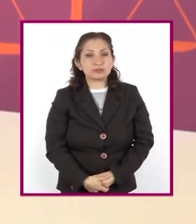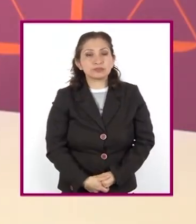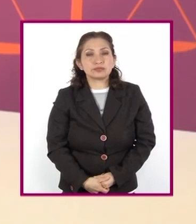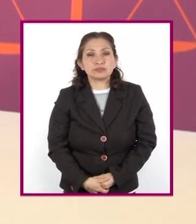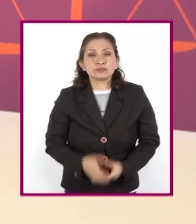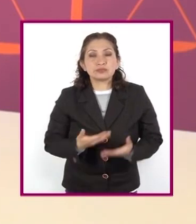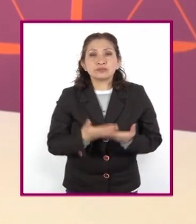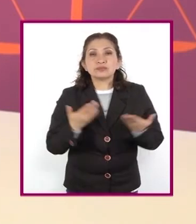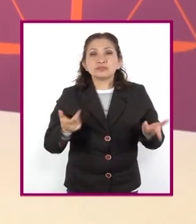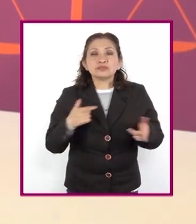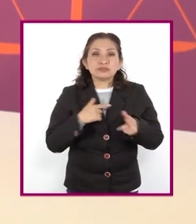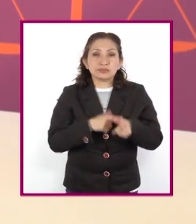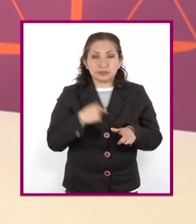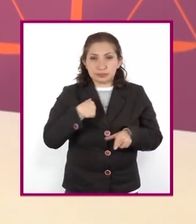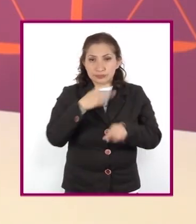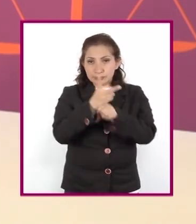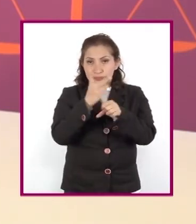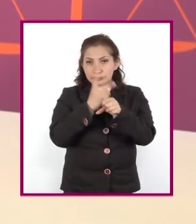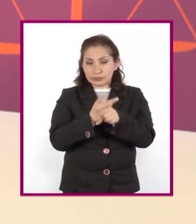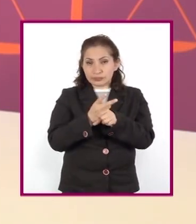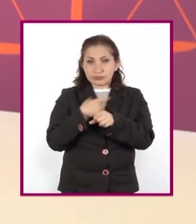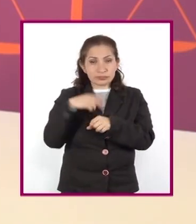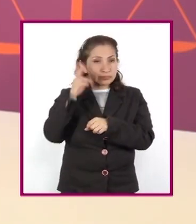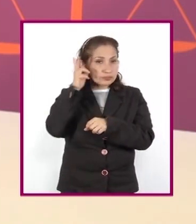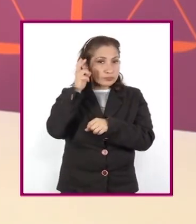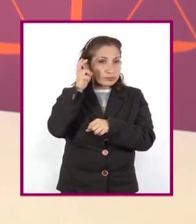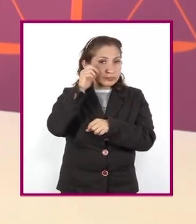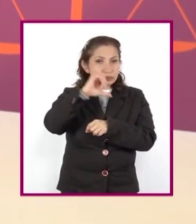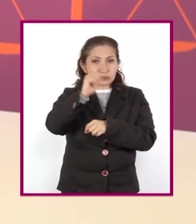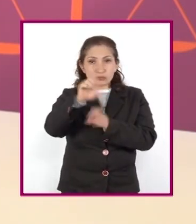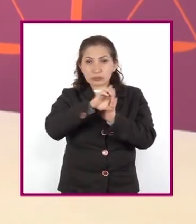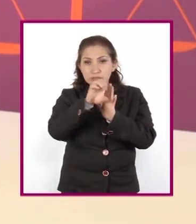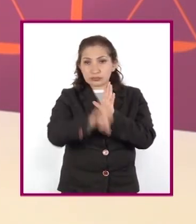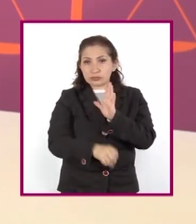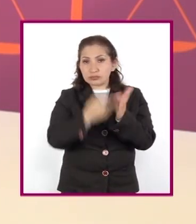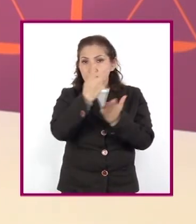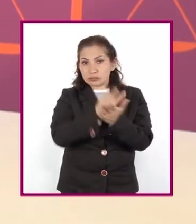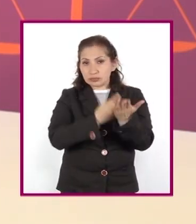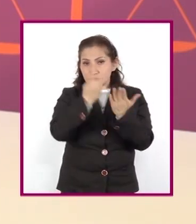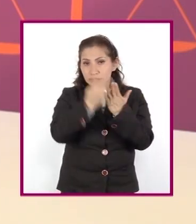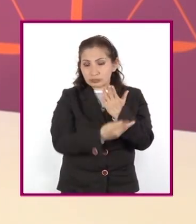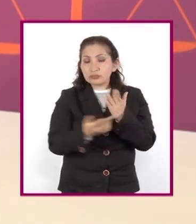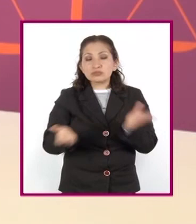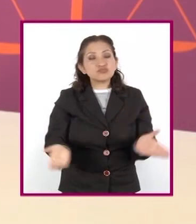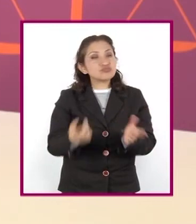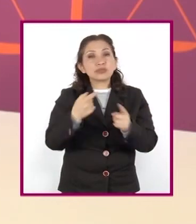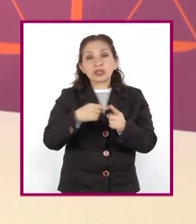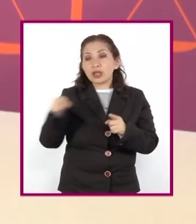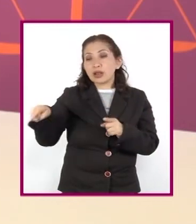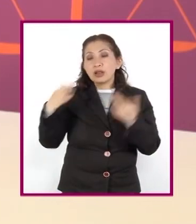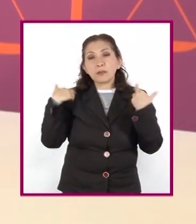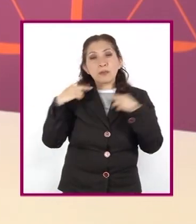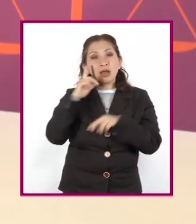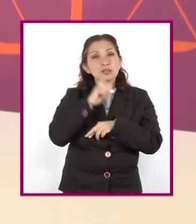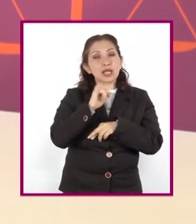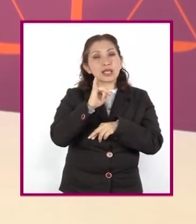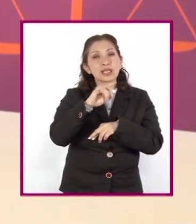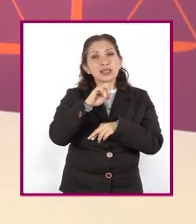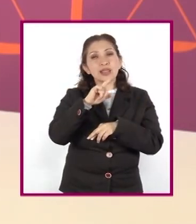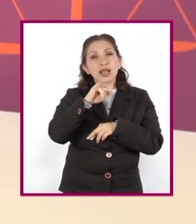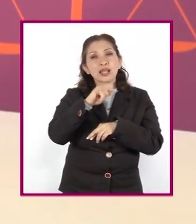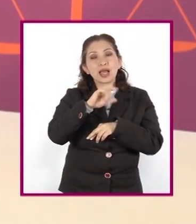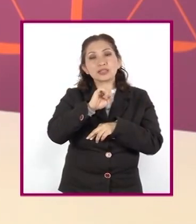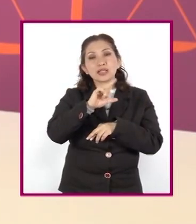A continuación, les invito a ver y escuchar otro ejemplo de proyecto impulsado por la maestra Idalia